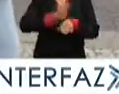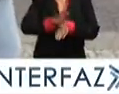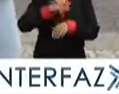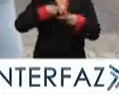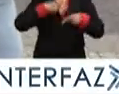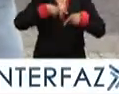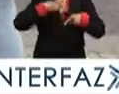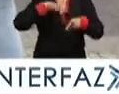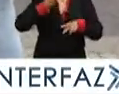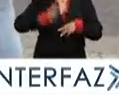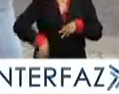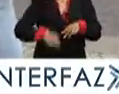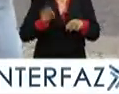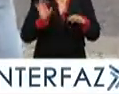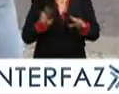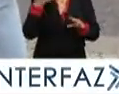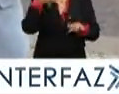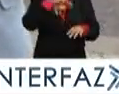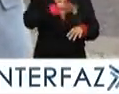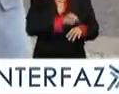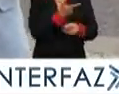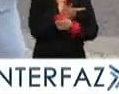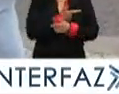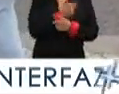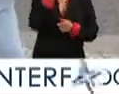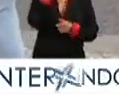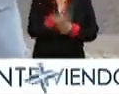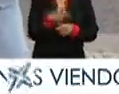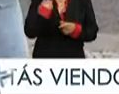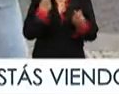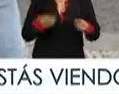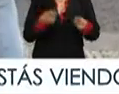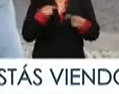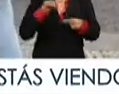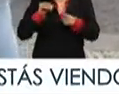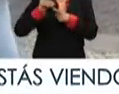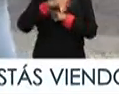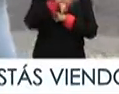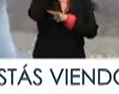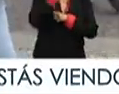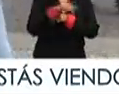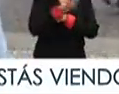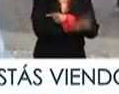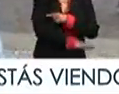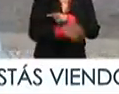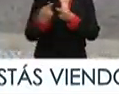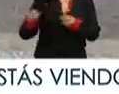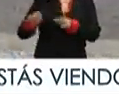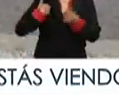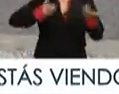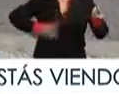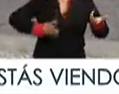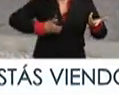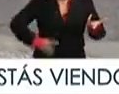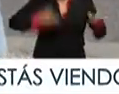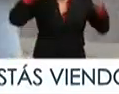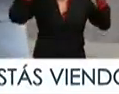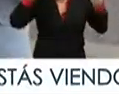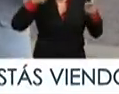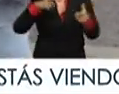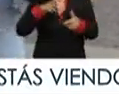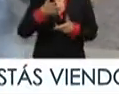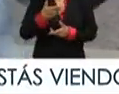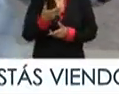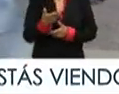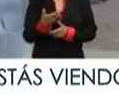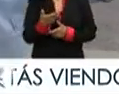brasileños que en verdad, créanmelo, adoran muchísimo la música mexicana. Hay mucha influencia de la música mexicana, la ranchera, sobre